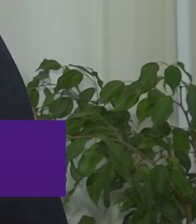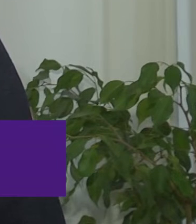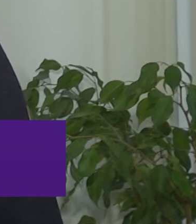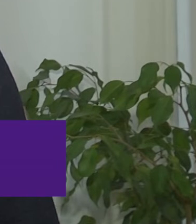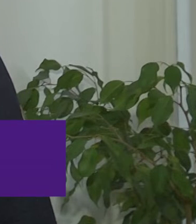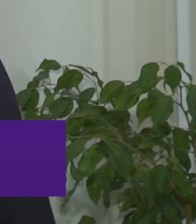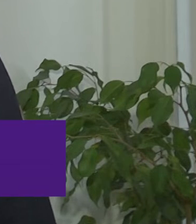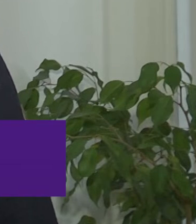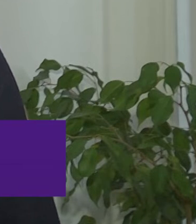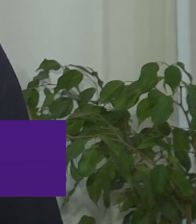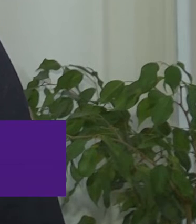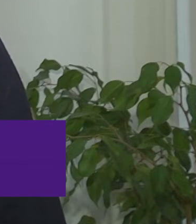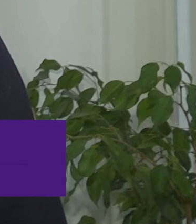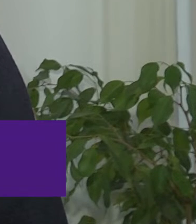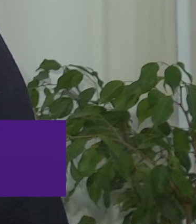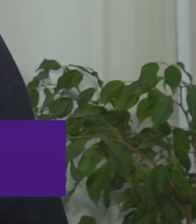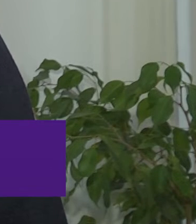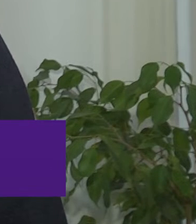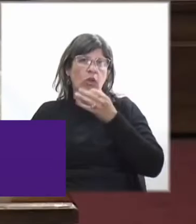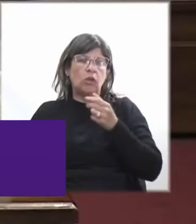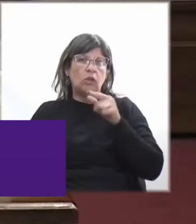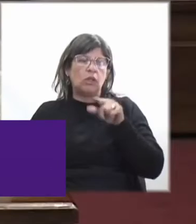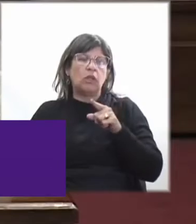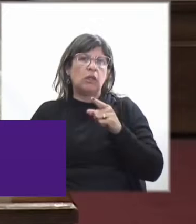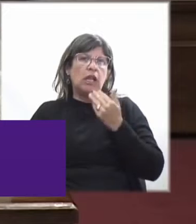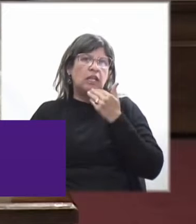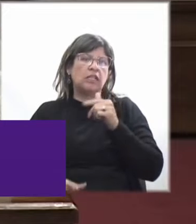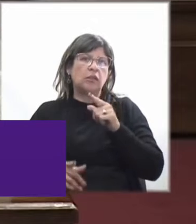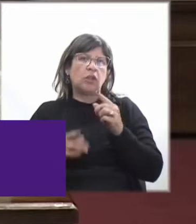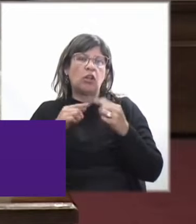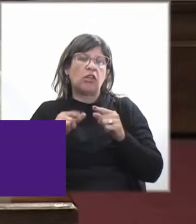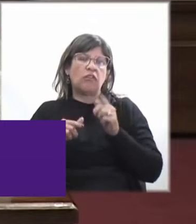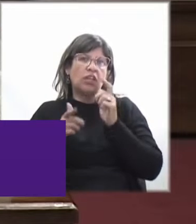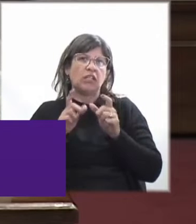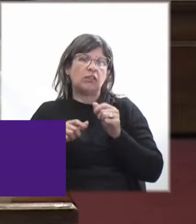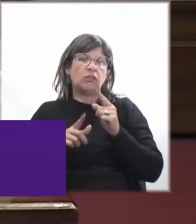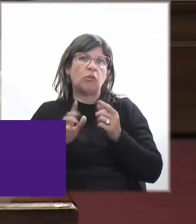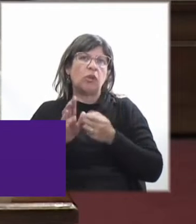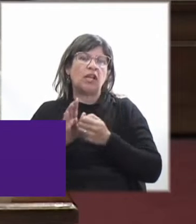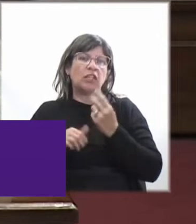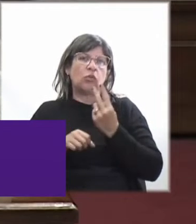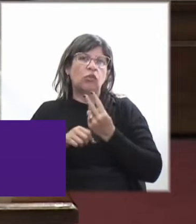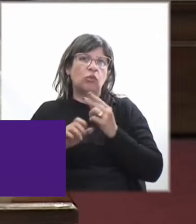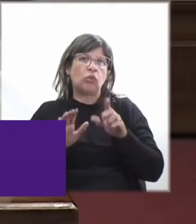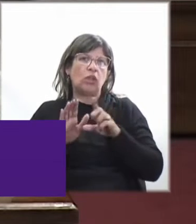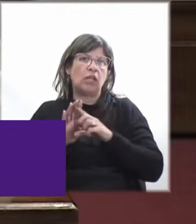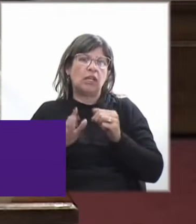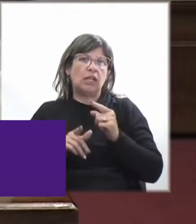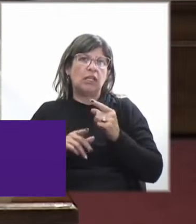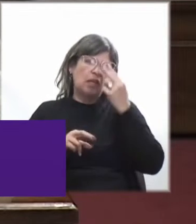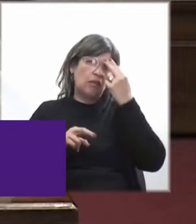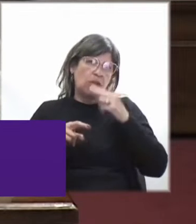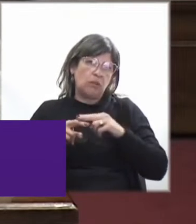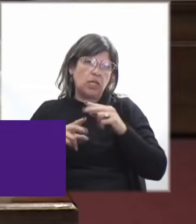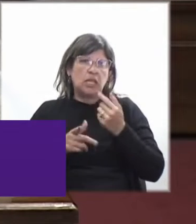tasa de suicidios y la eutanasia sería eutanasia y o suicidio inducido por tanto mirando lo que